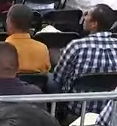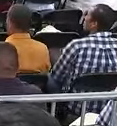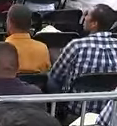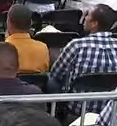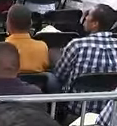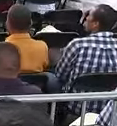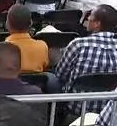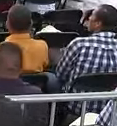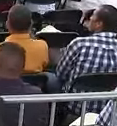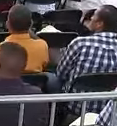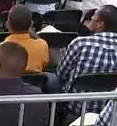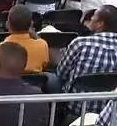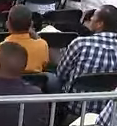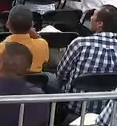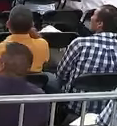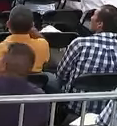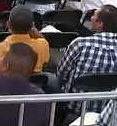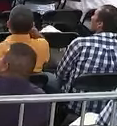Buenas tardes.